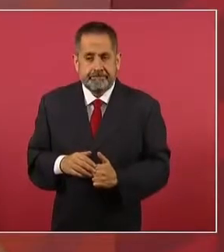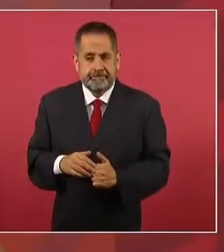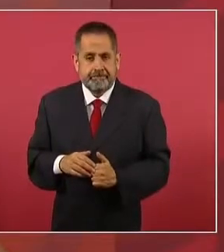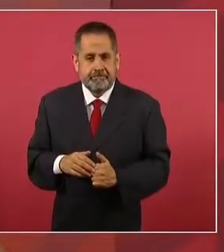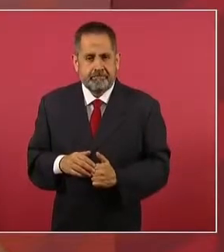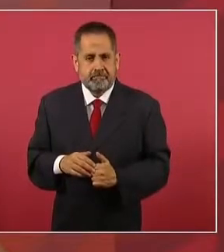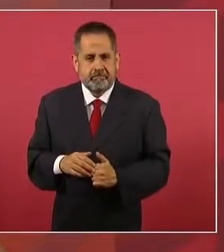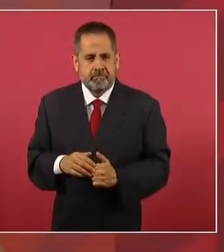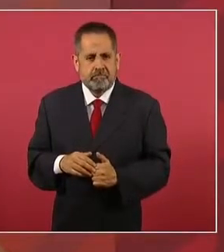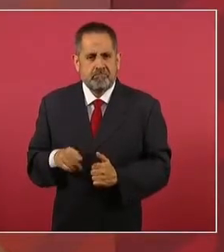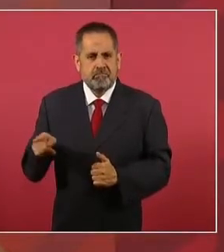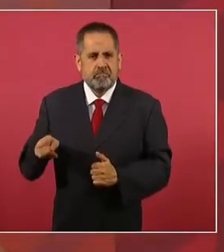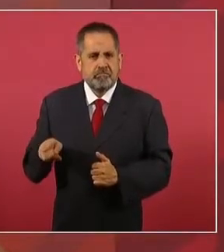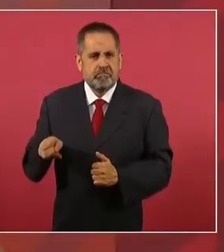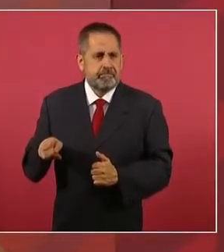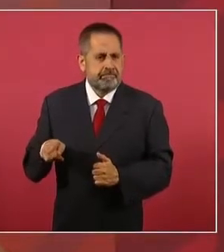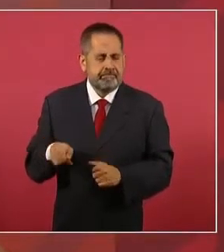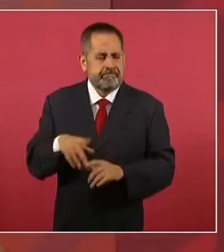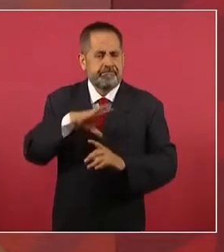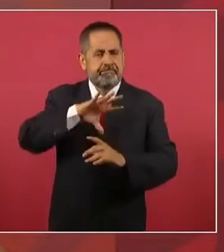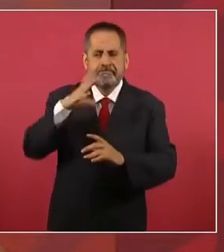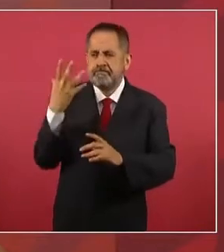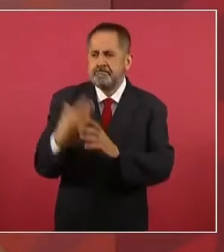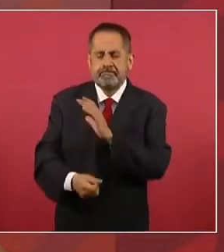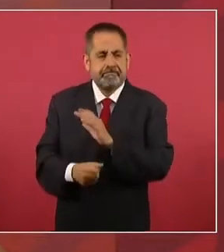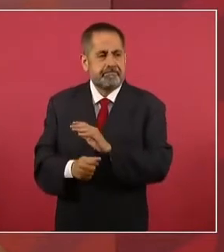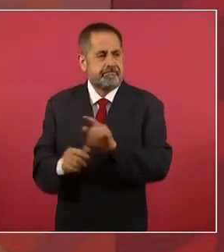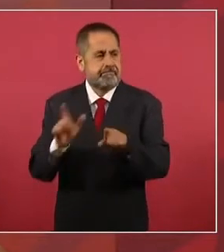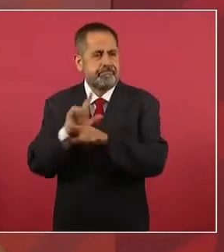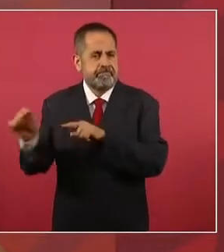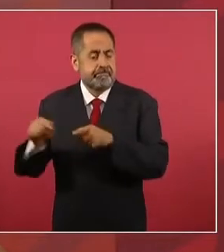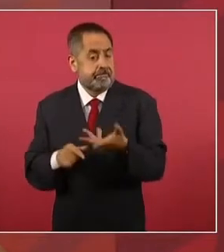les aplicaban la ley fuga.